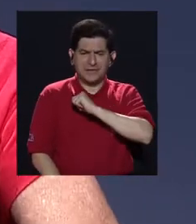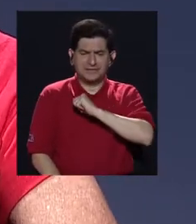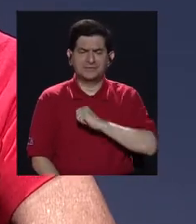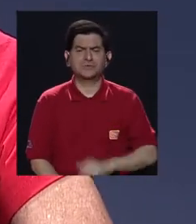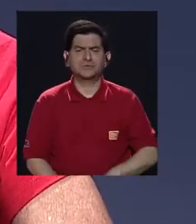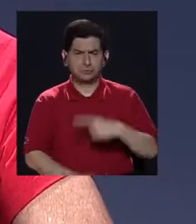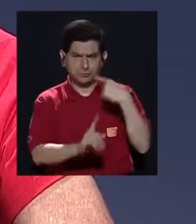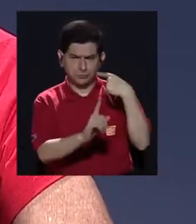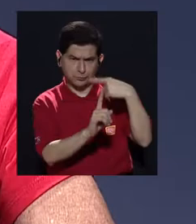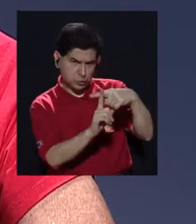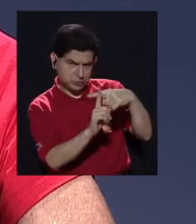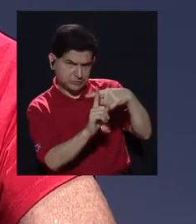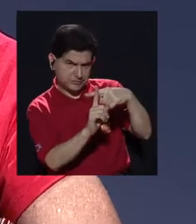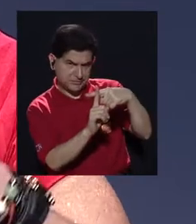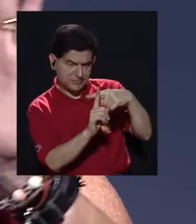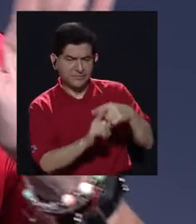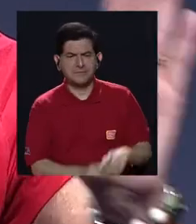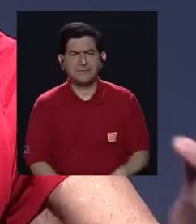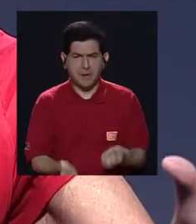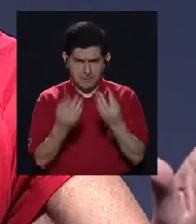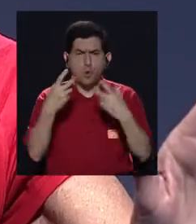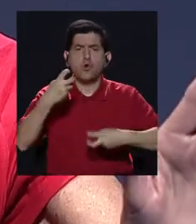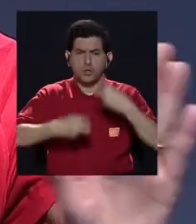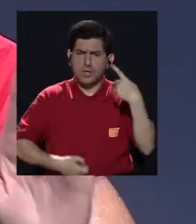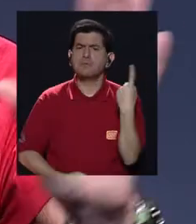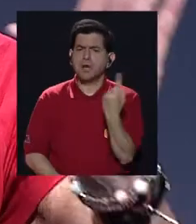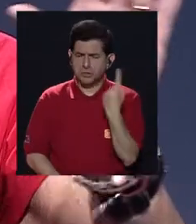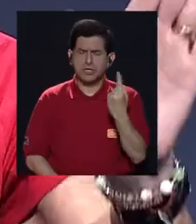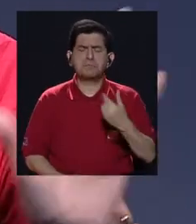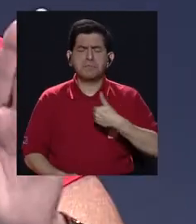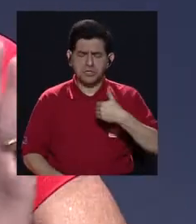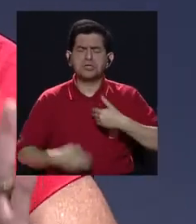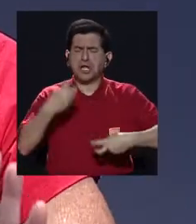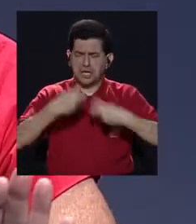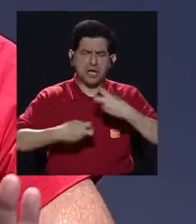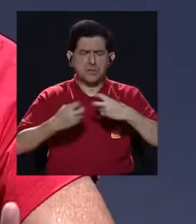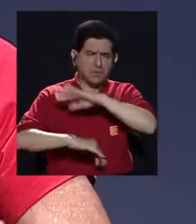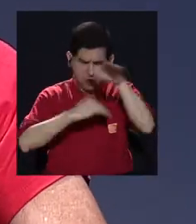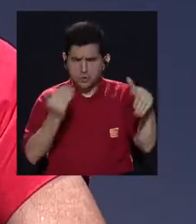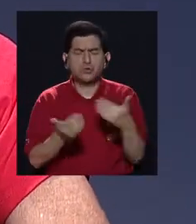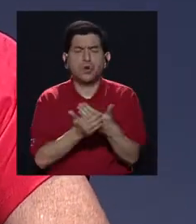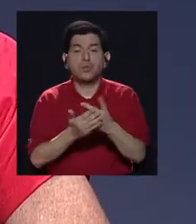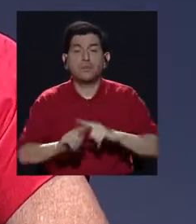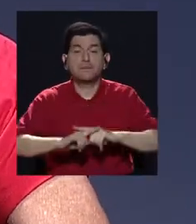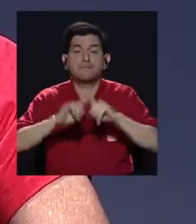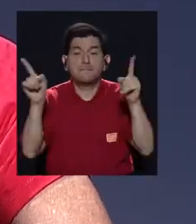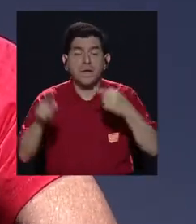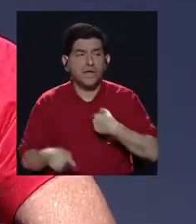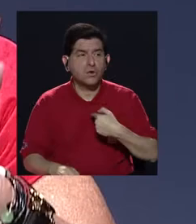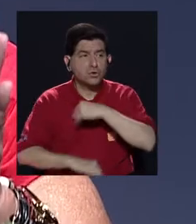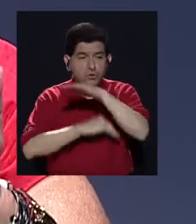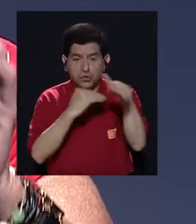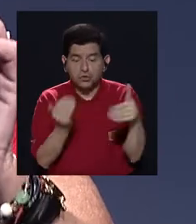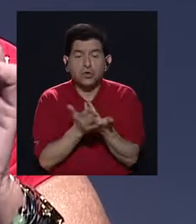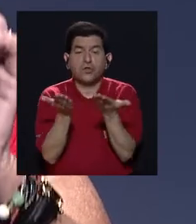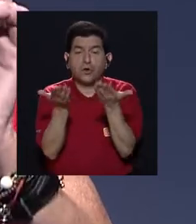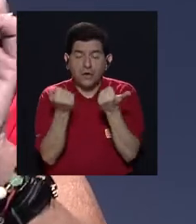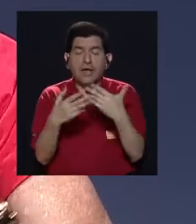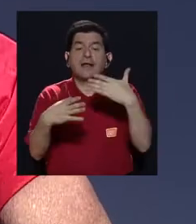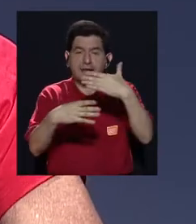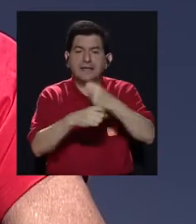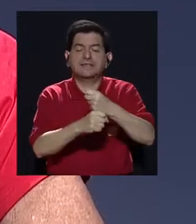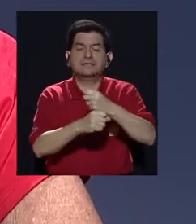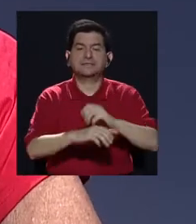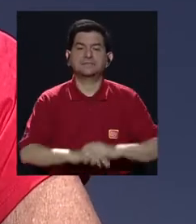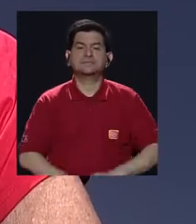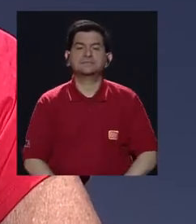positiva y muchos problemas siempre todos tenemos problemas en todo pero he hecho todo lo que yo quería